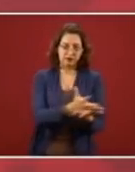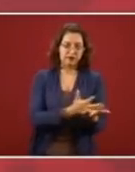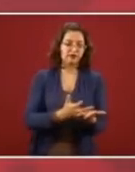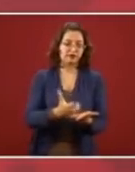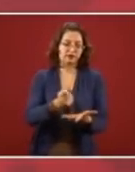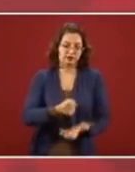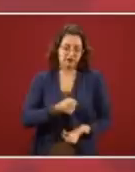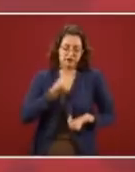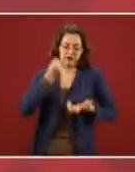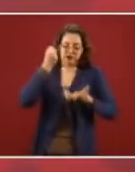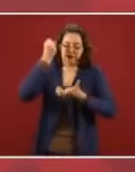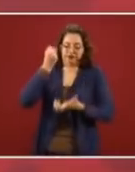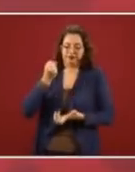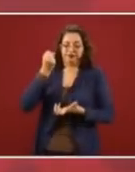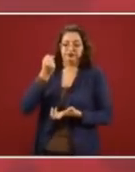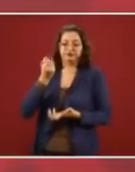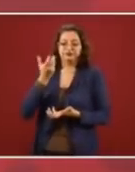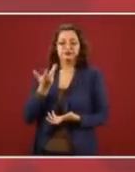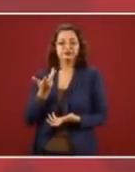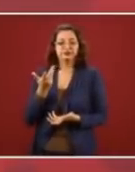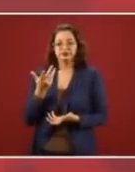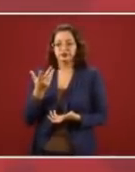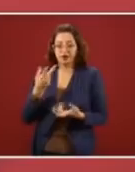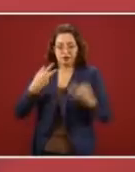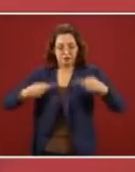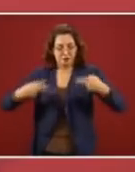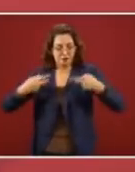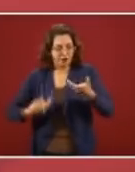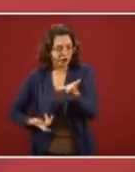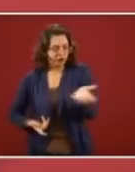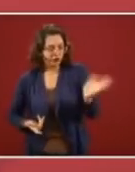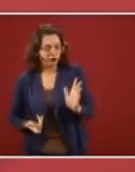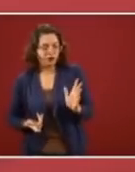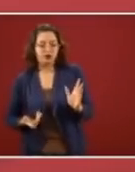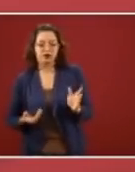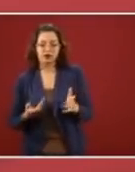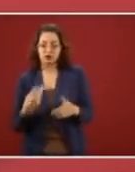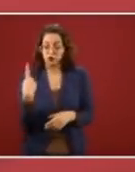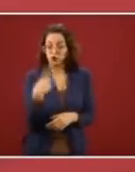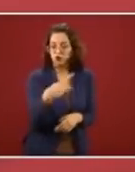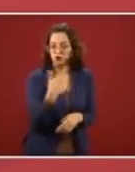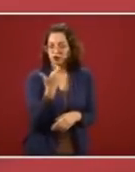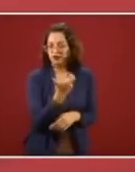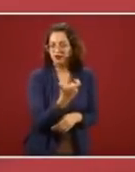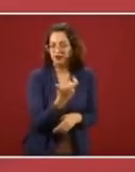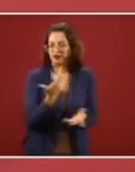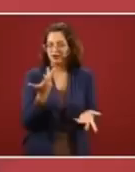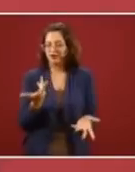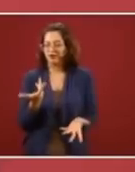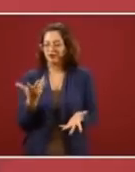dinero que es del pueblo de México.